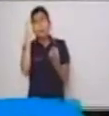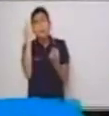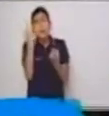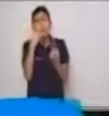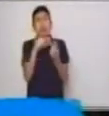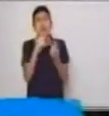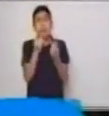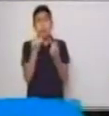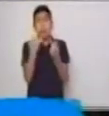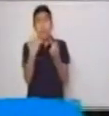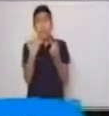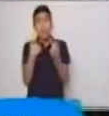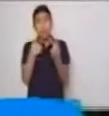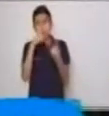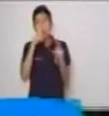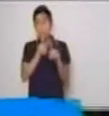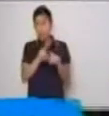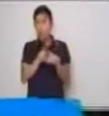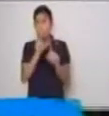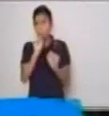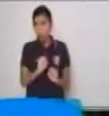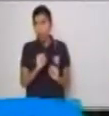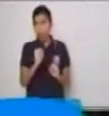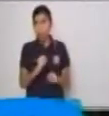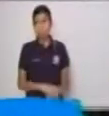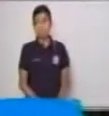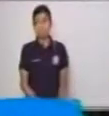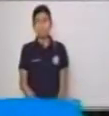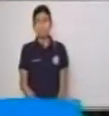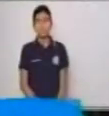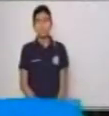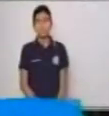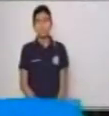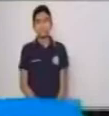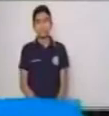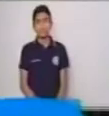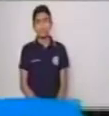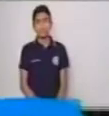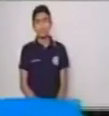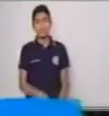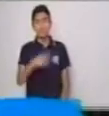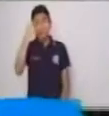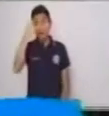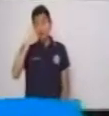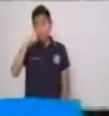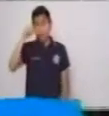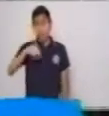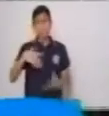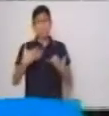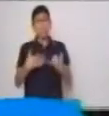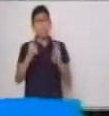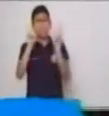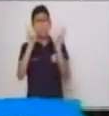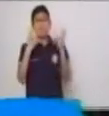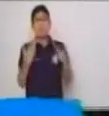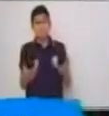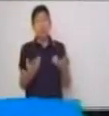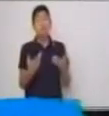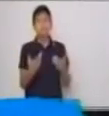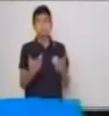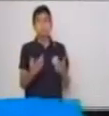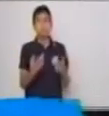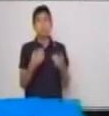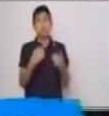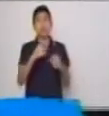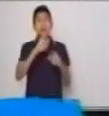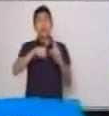habilidad numérica. ¿Sí? Muy bien. El día de hoy el tema se trata cálculo de dos